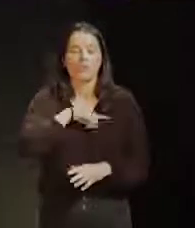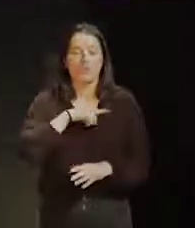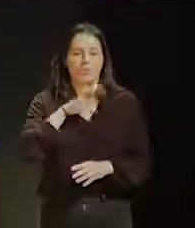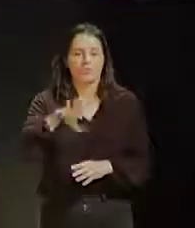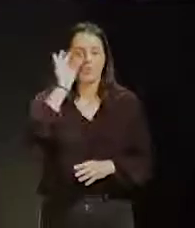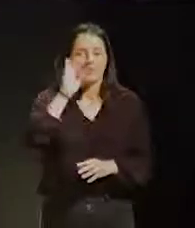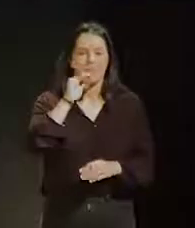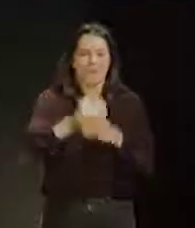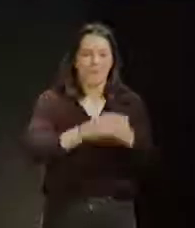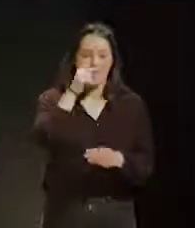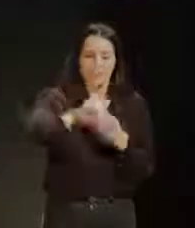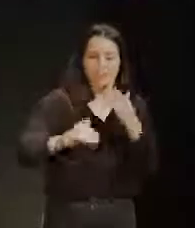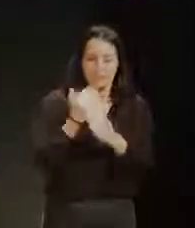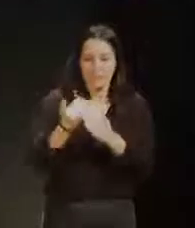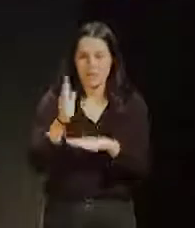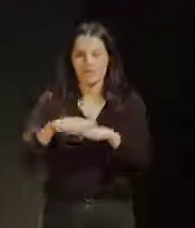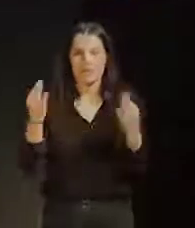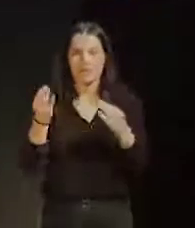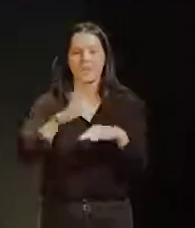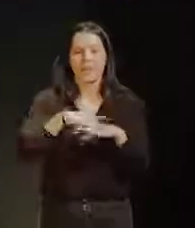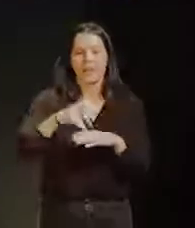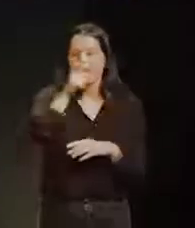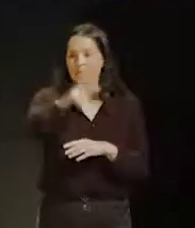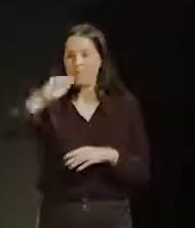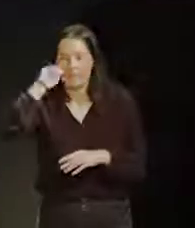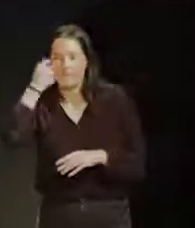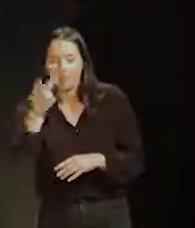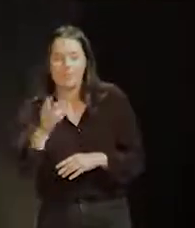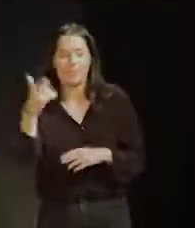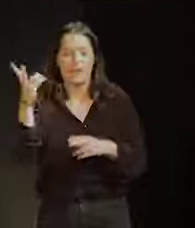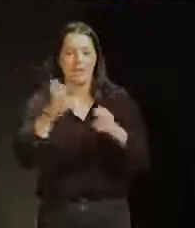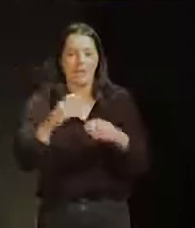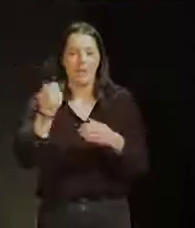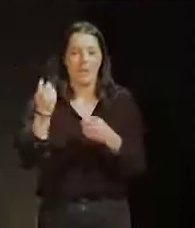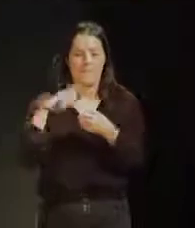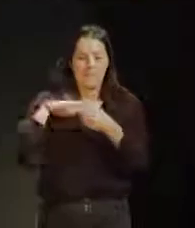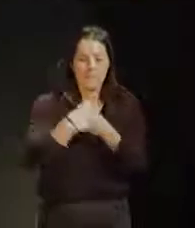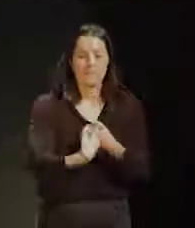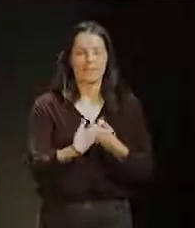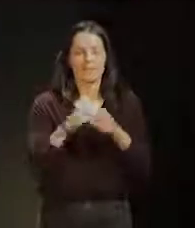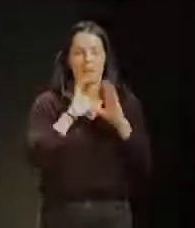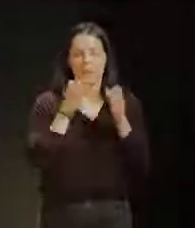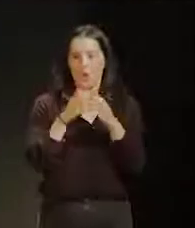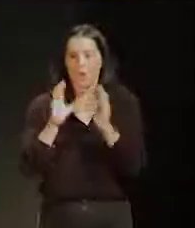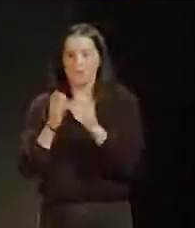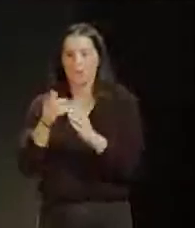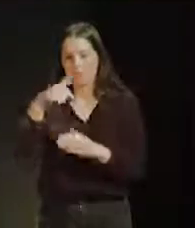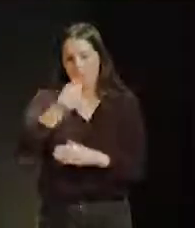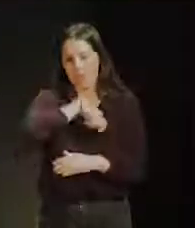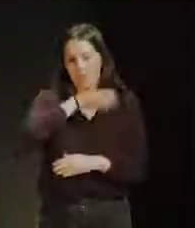para poder ir, digamos, despertando y recabando otro tipo de personas y colectivos en distintos lugares del